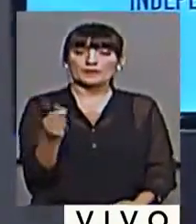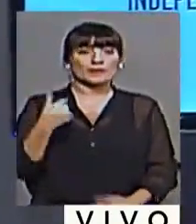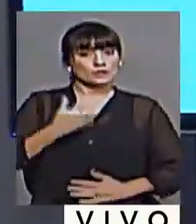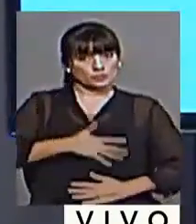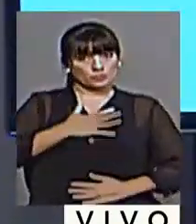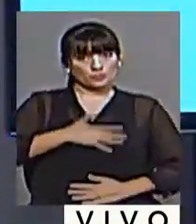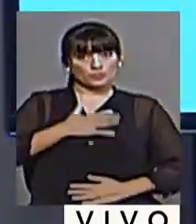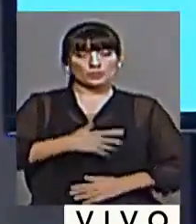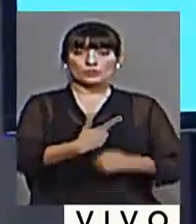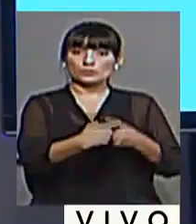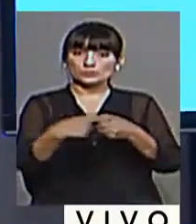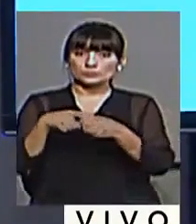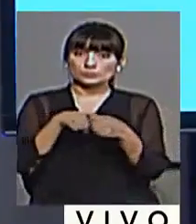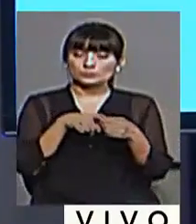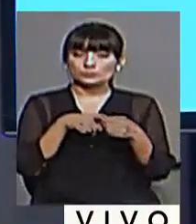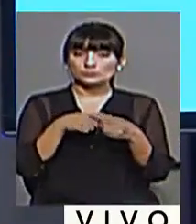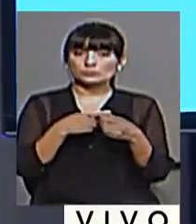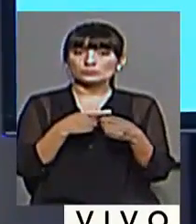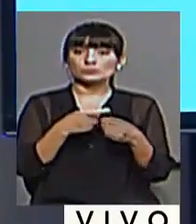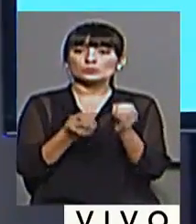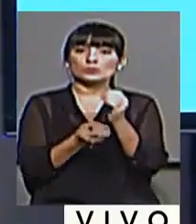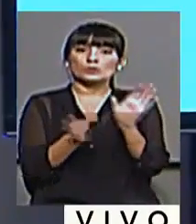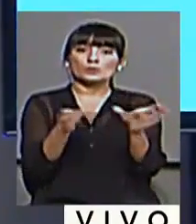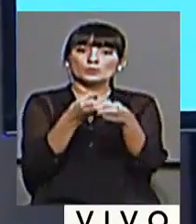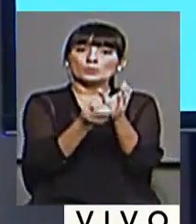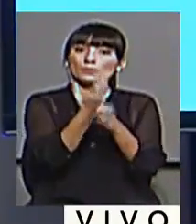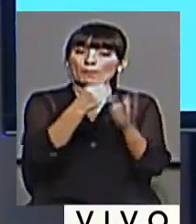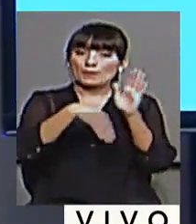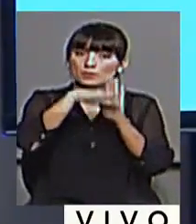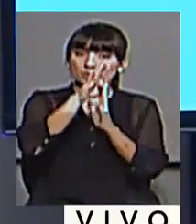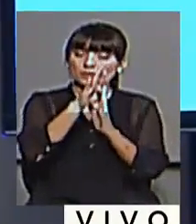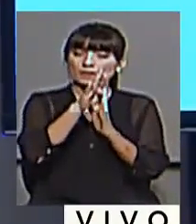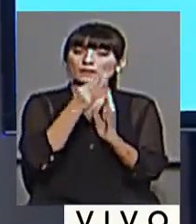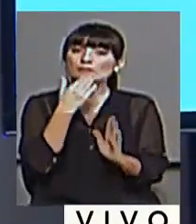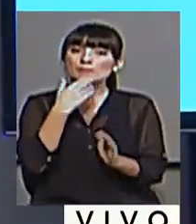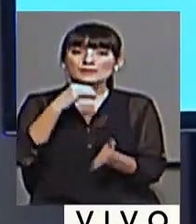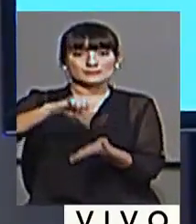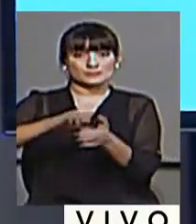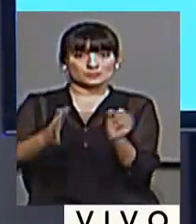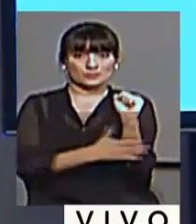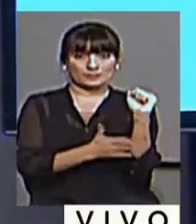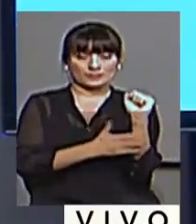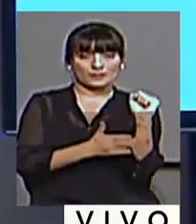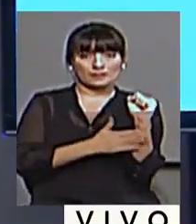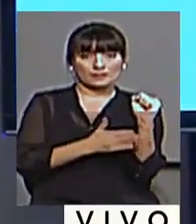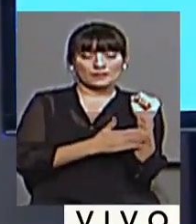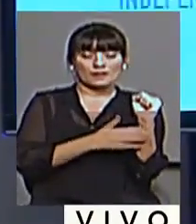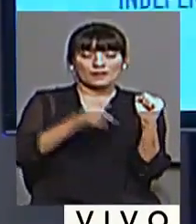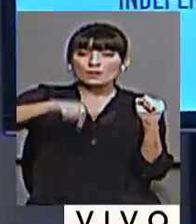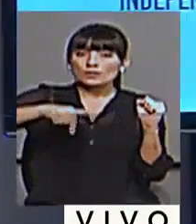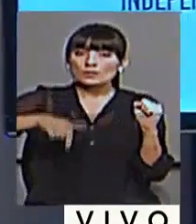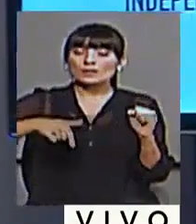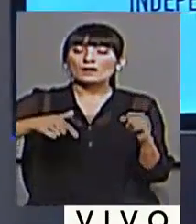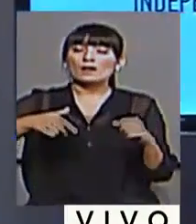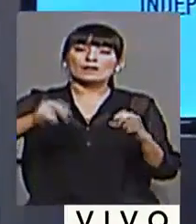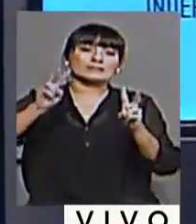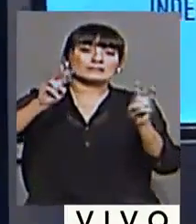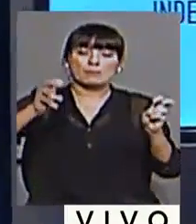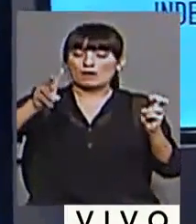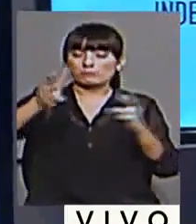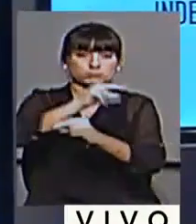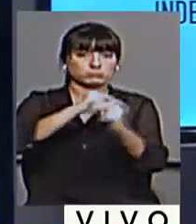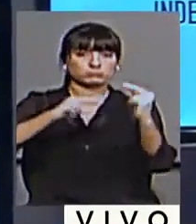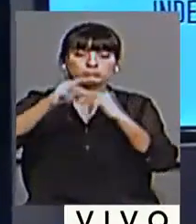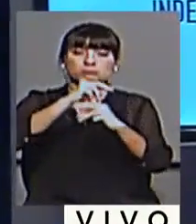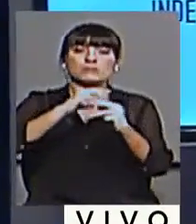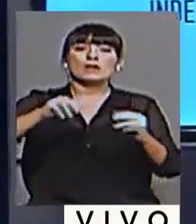nuestro socio de la coalición Nueva Mayoría y de esta centroizquierda que hoy día ha estado en boga. También hablarle